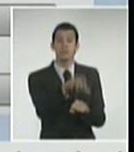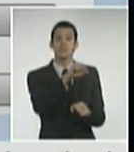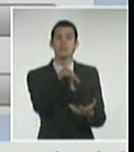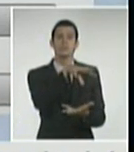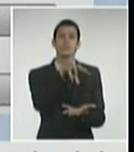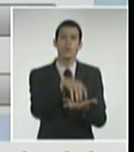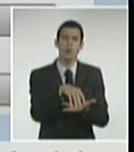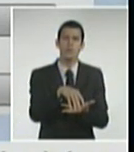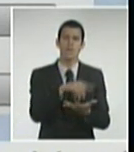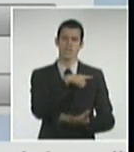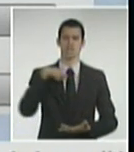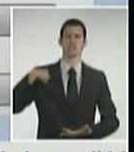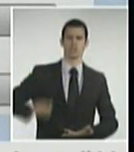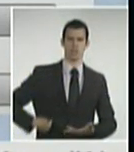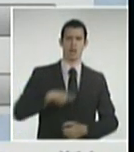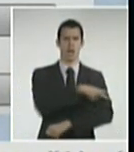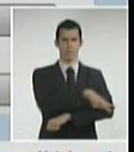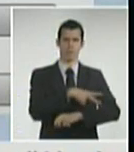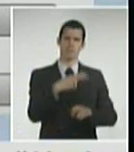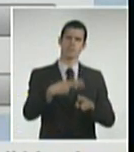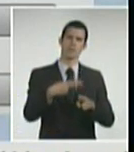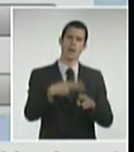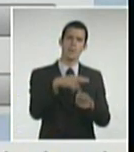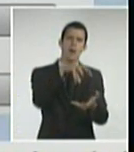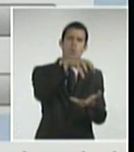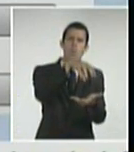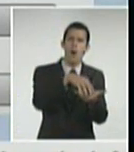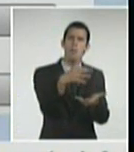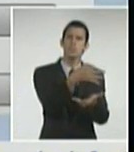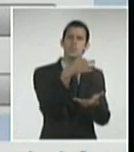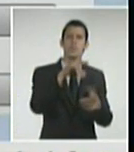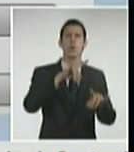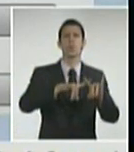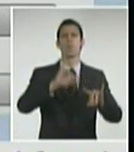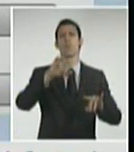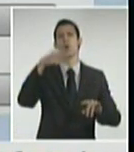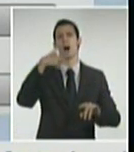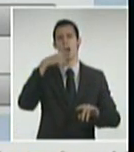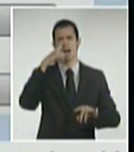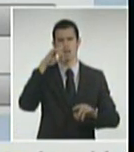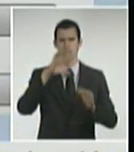un número de fallecidos que es alarmante,